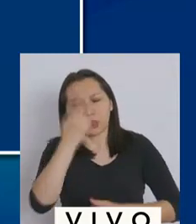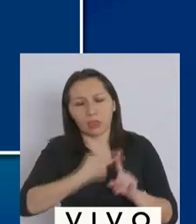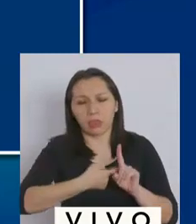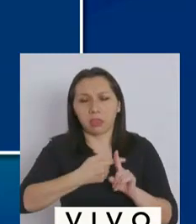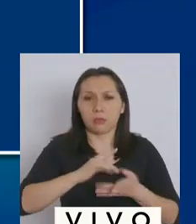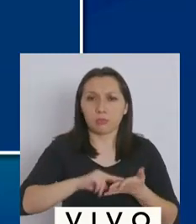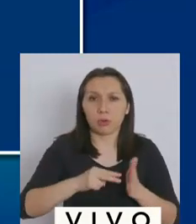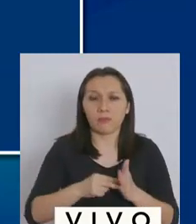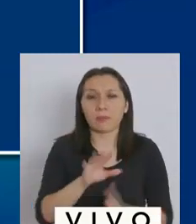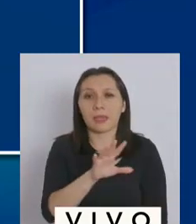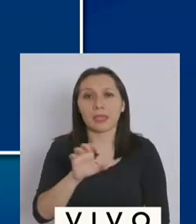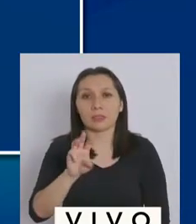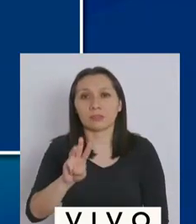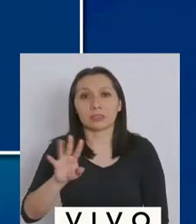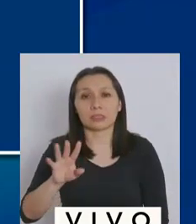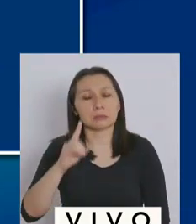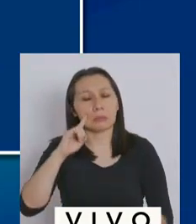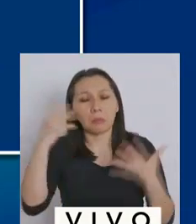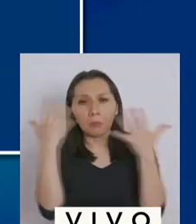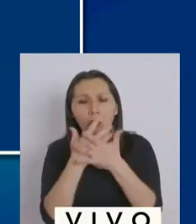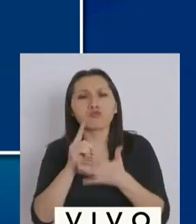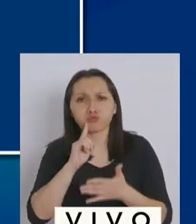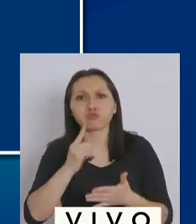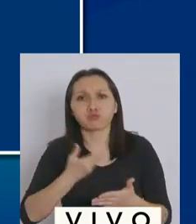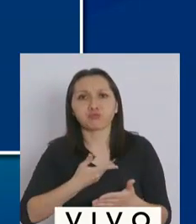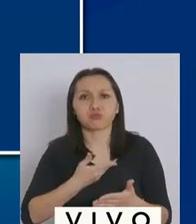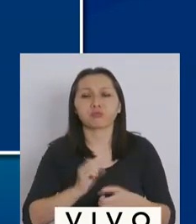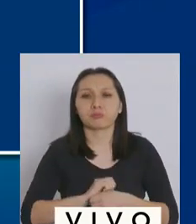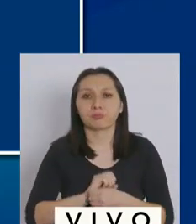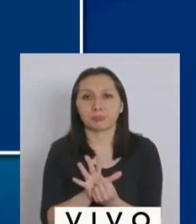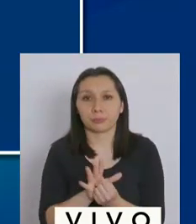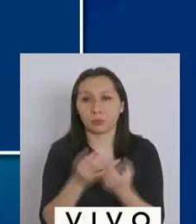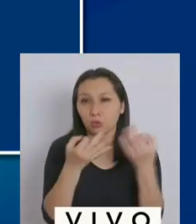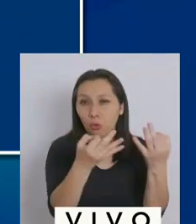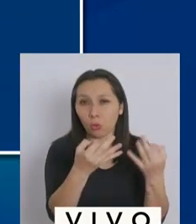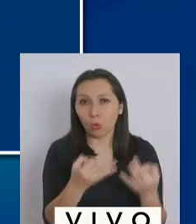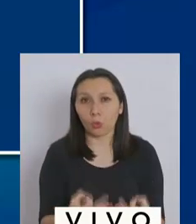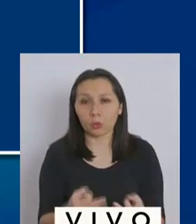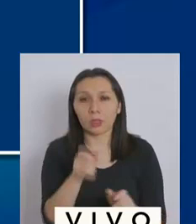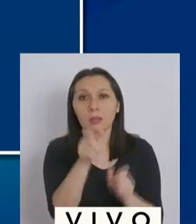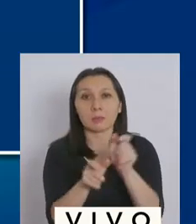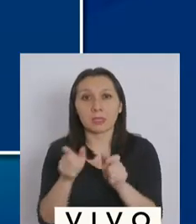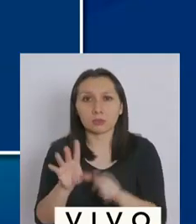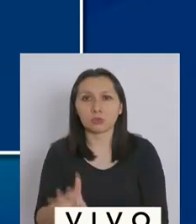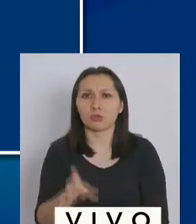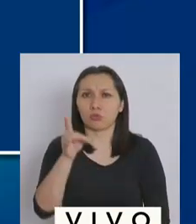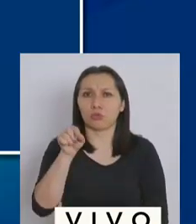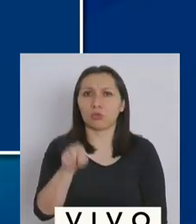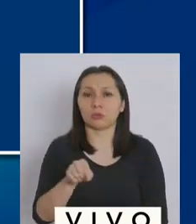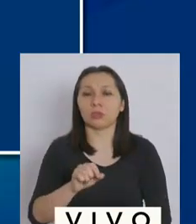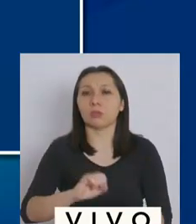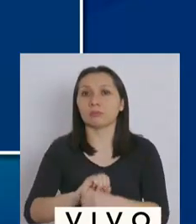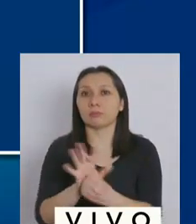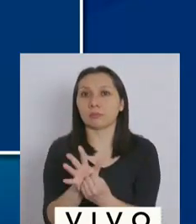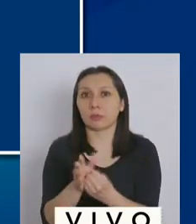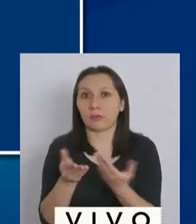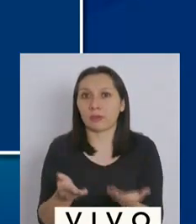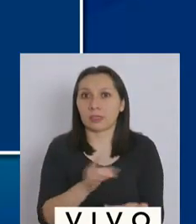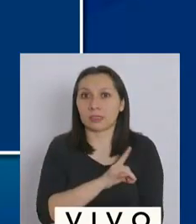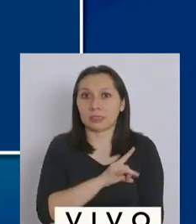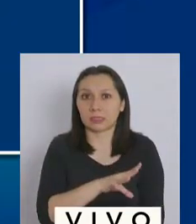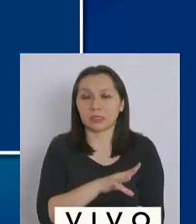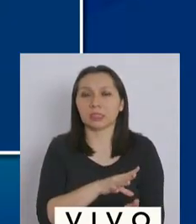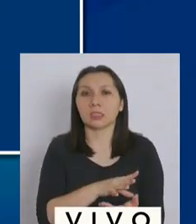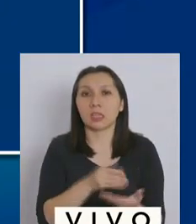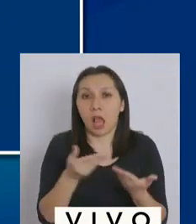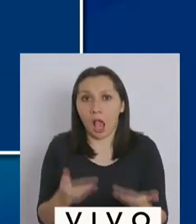y 535 asintomáticas. La cifra total de personas diagnosticadas con COVID-19 en el país